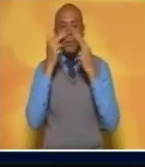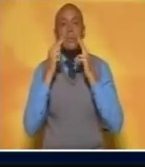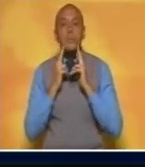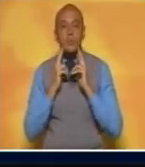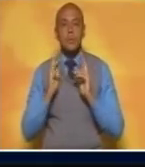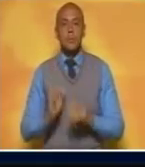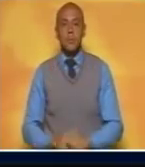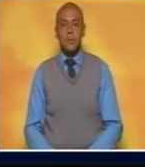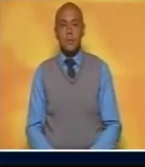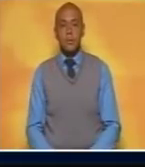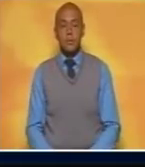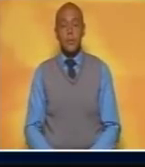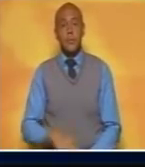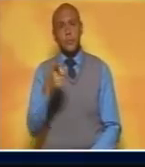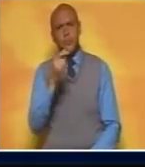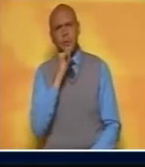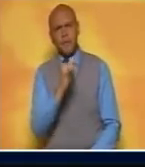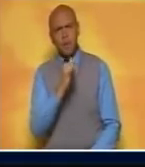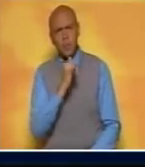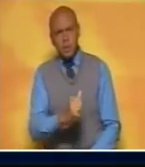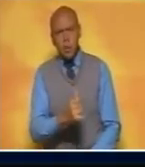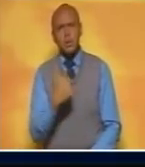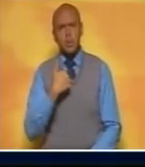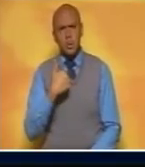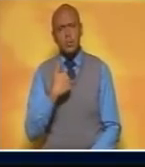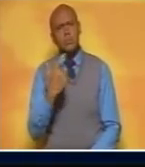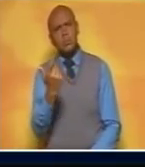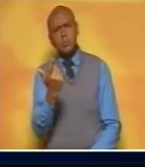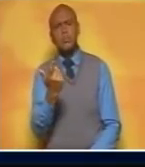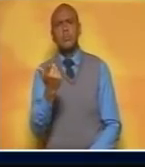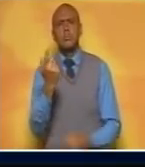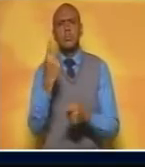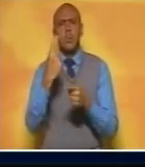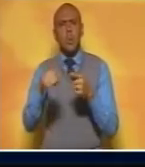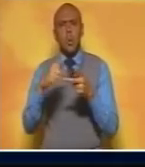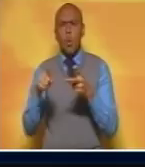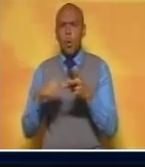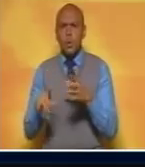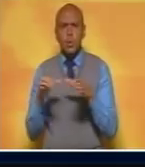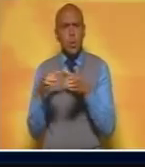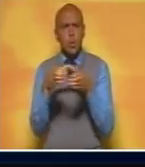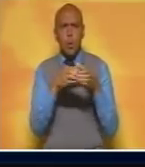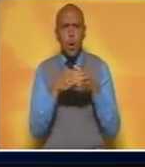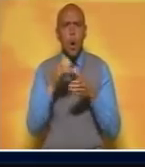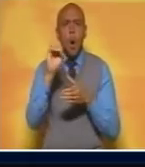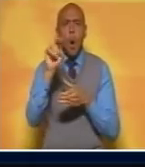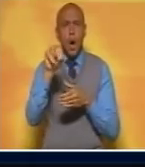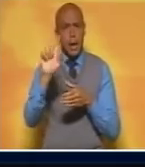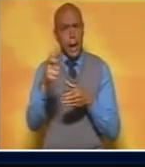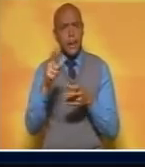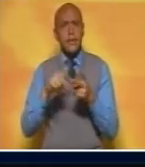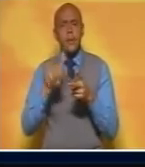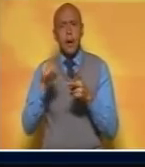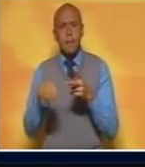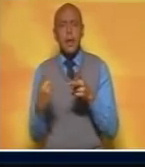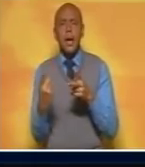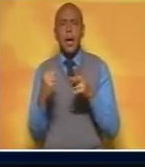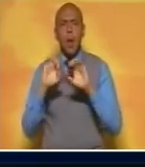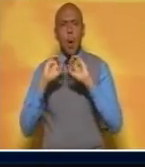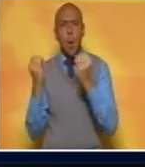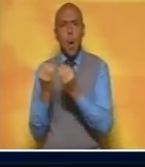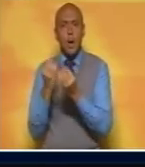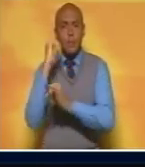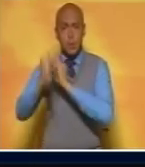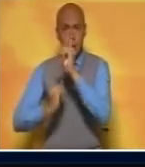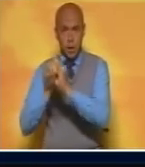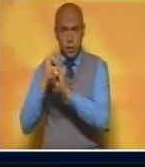Parte de estas informaciones que hemos recibido de diferentes ONG y de organismos internacionales y la investigación que hemos hecho